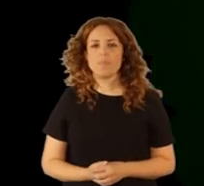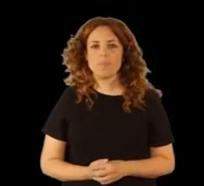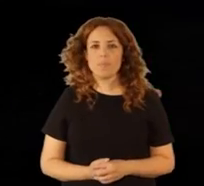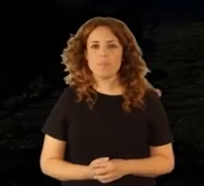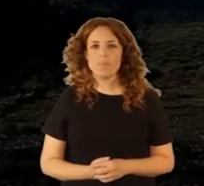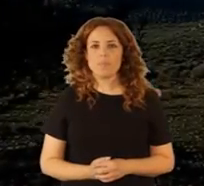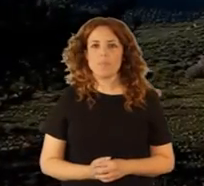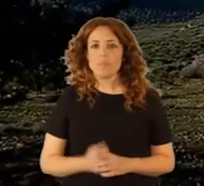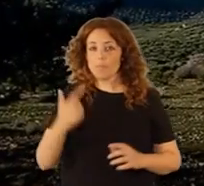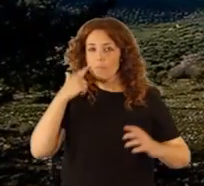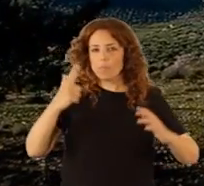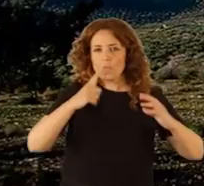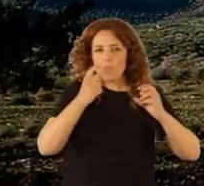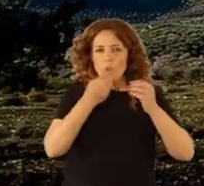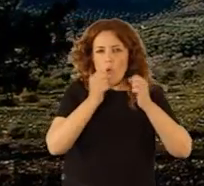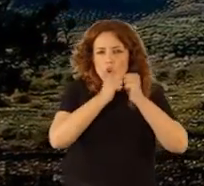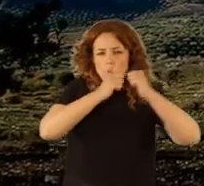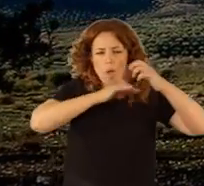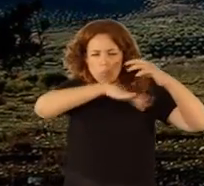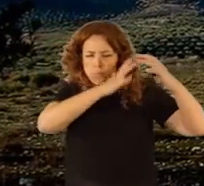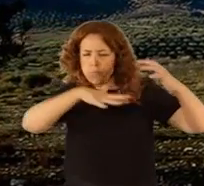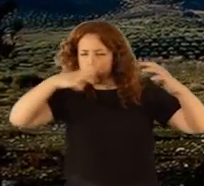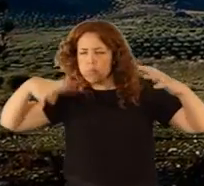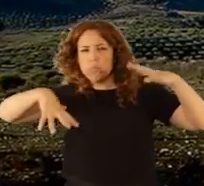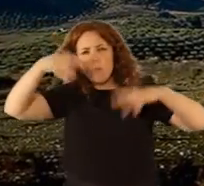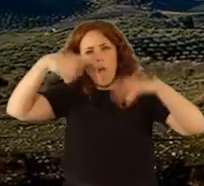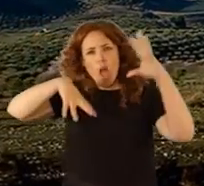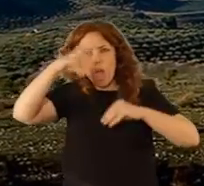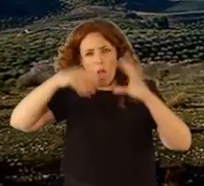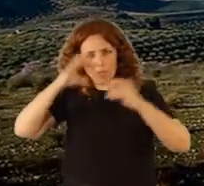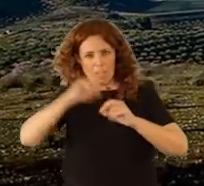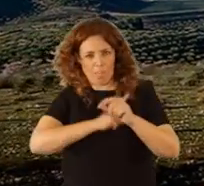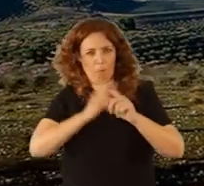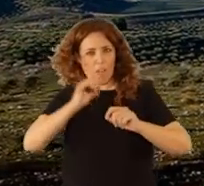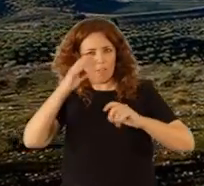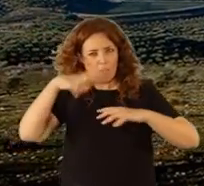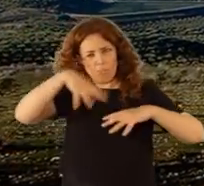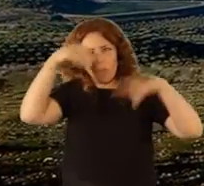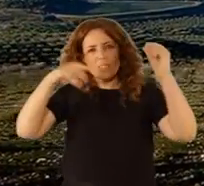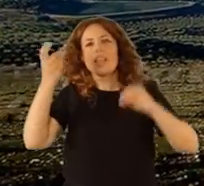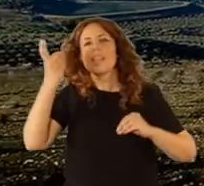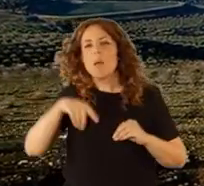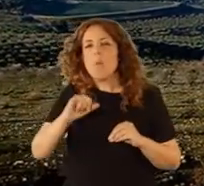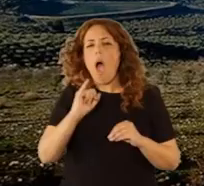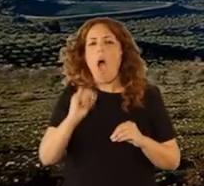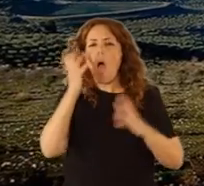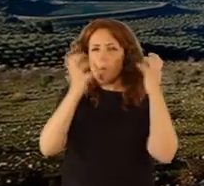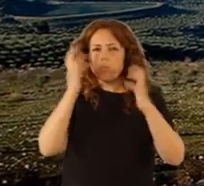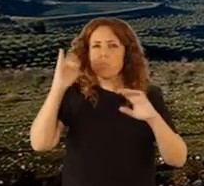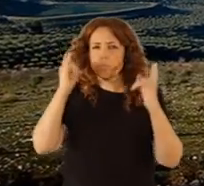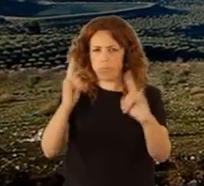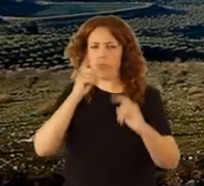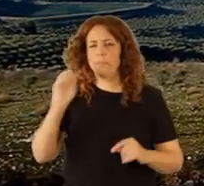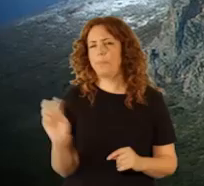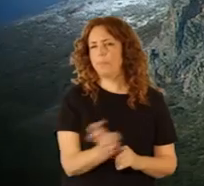mágina esta abrupta orografía paraíso de los montañeros custodia un tesoro diversidad en sus